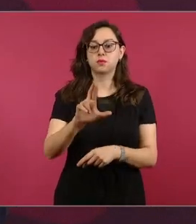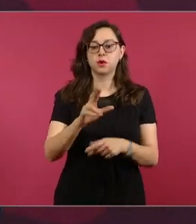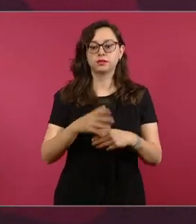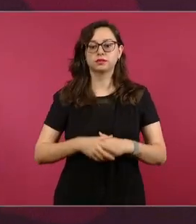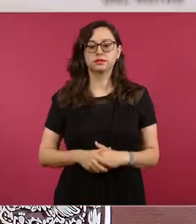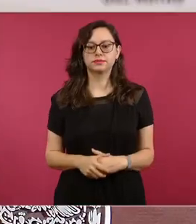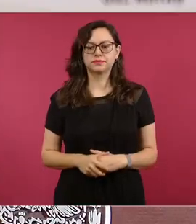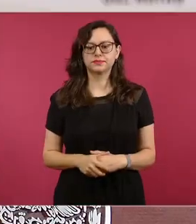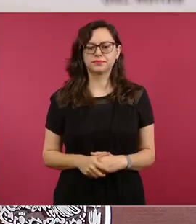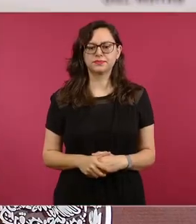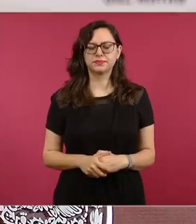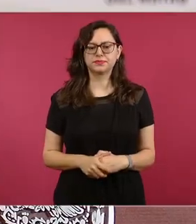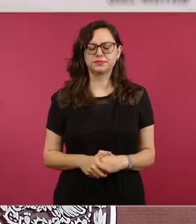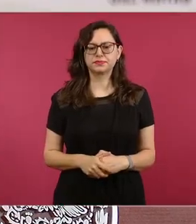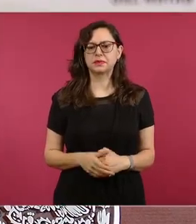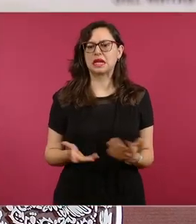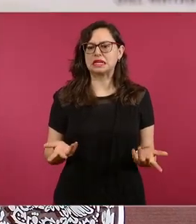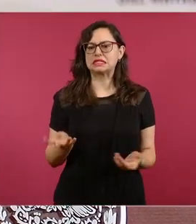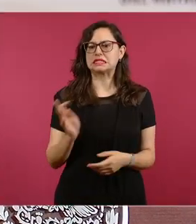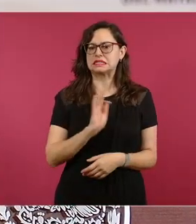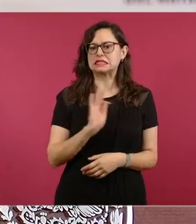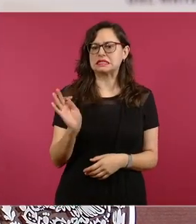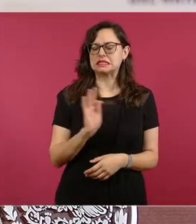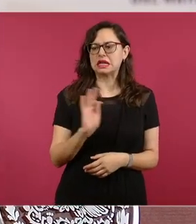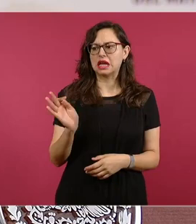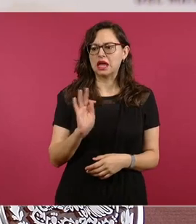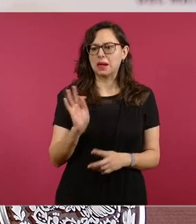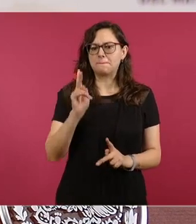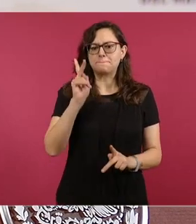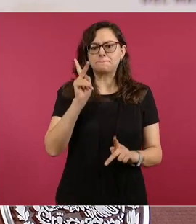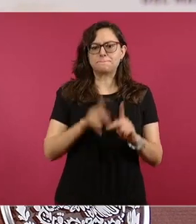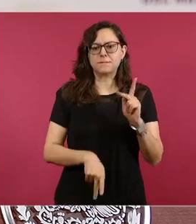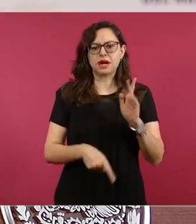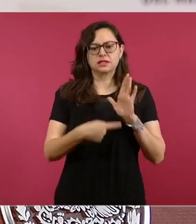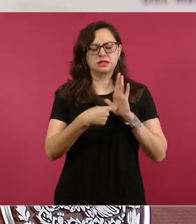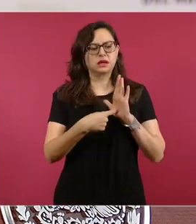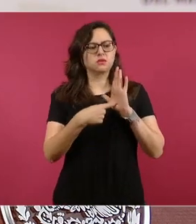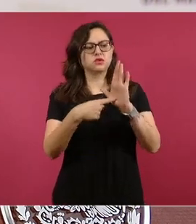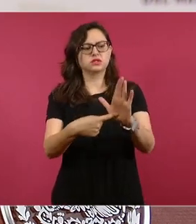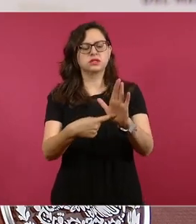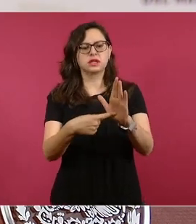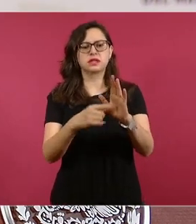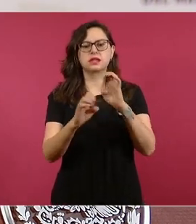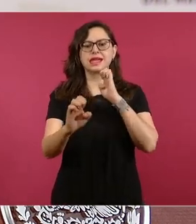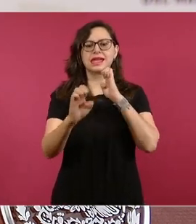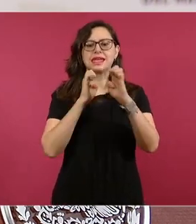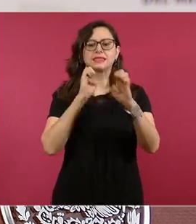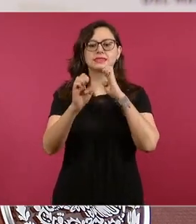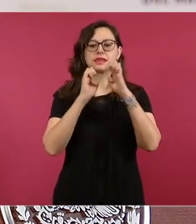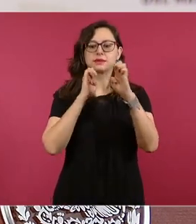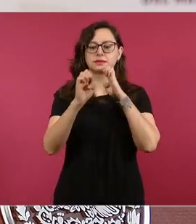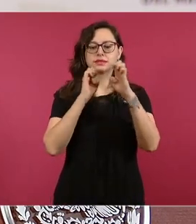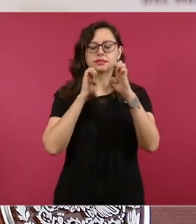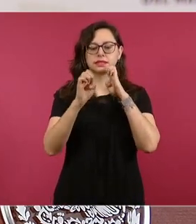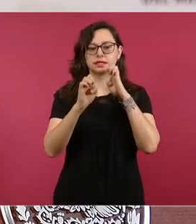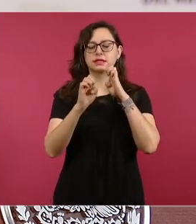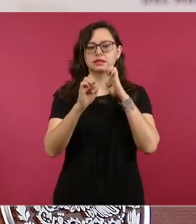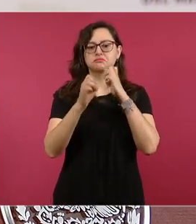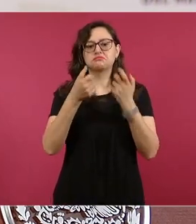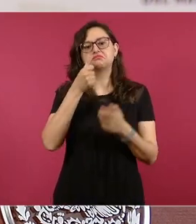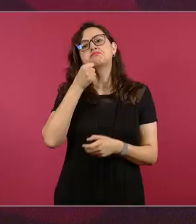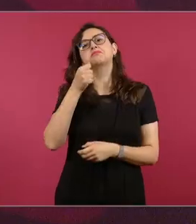la entrevista de ayer, aunque fue muy poco,